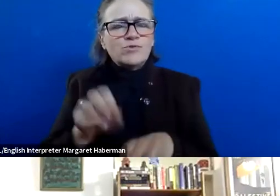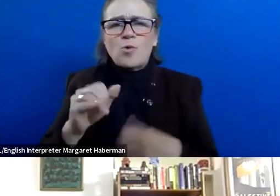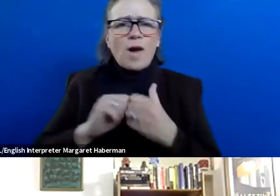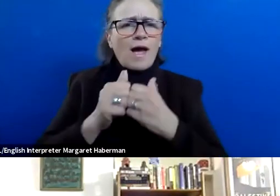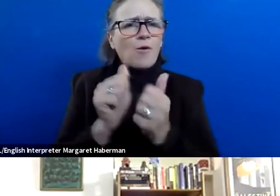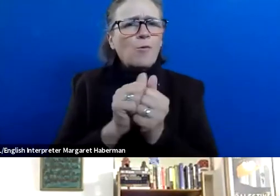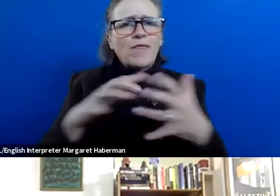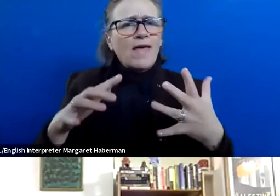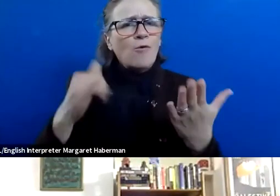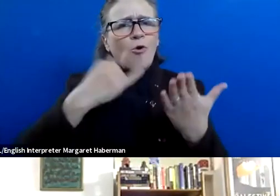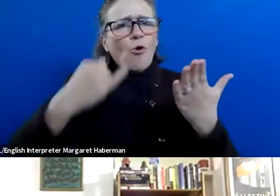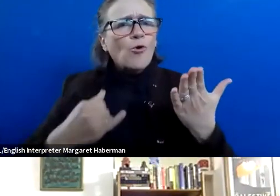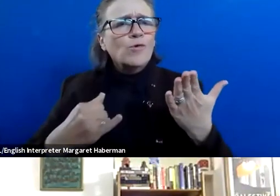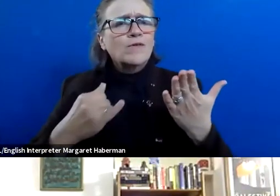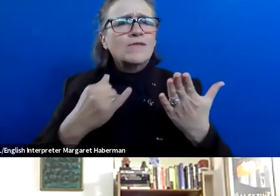happen without the artist.